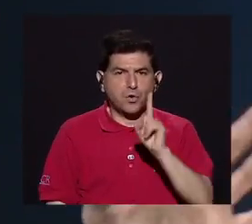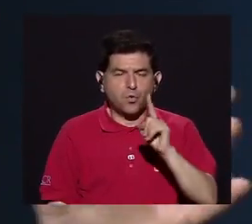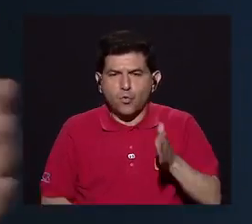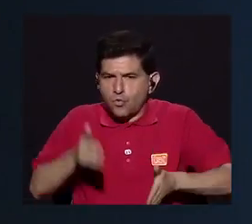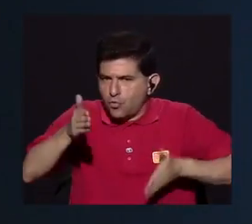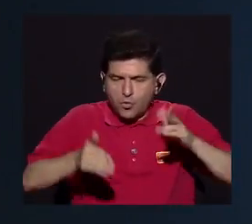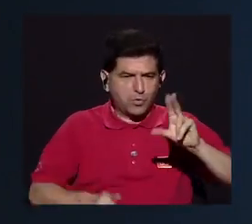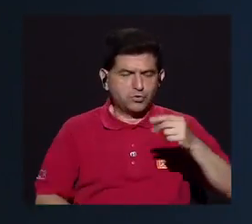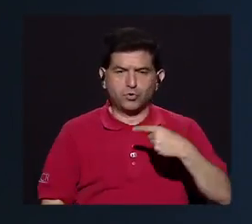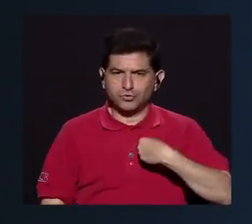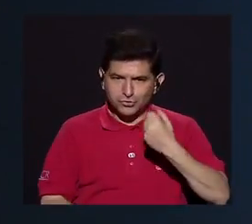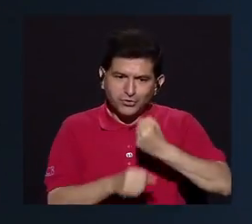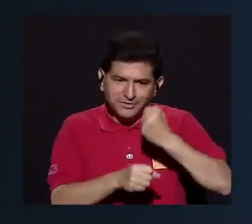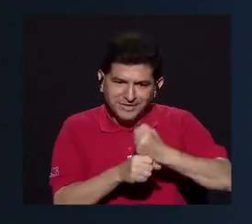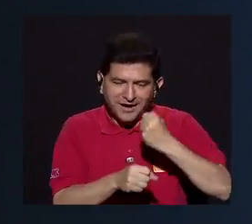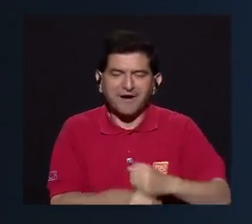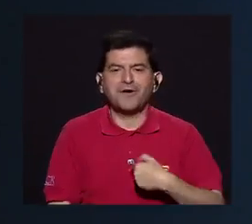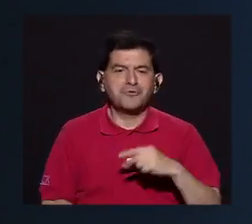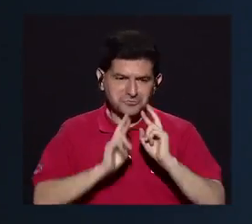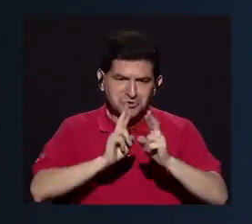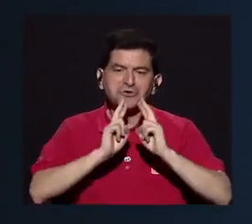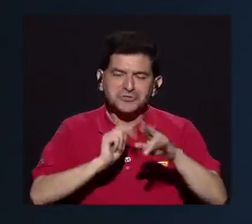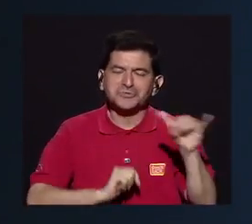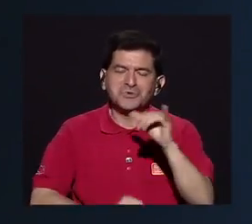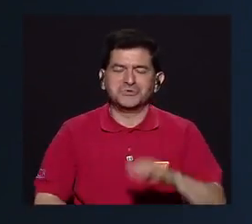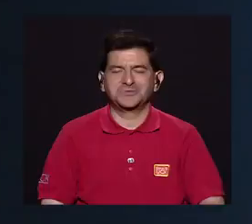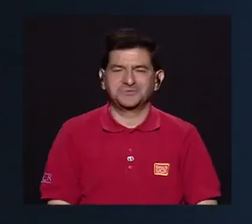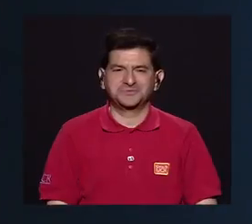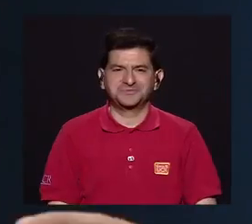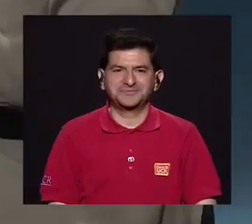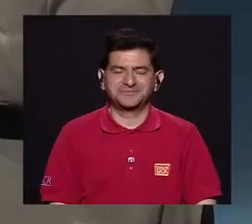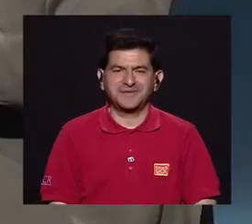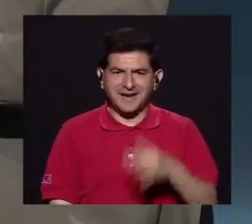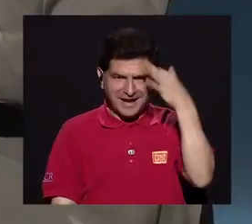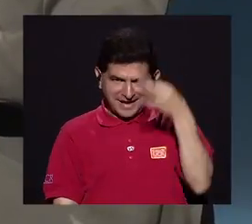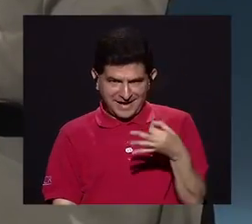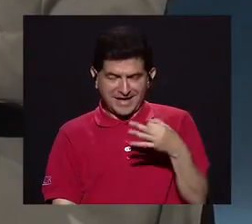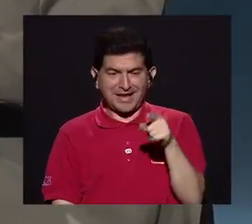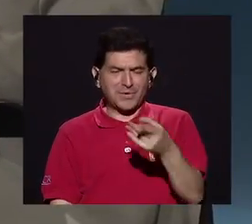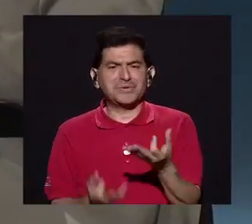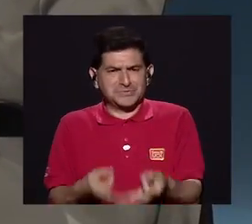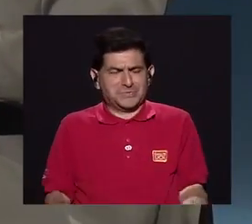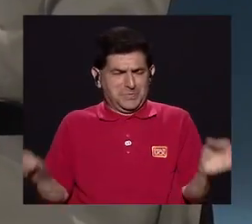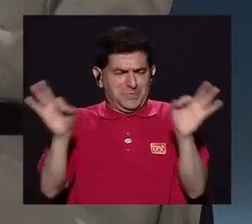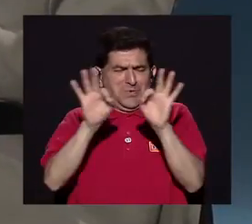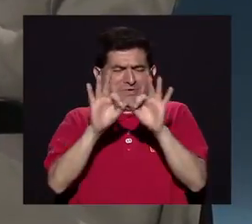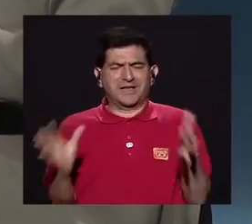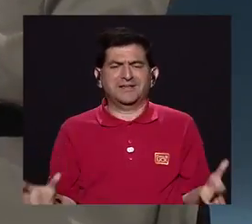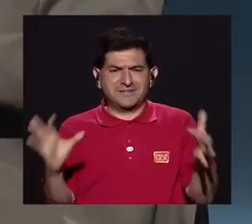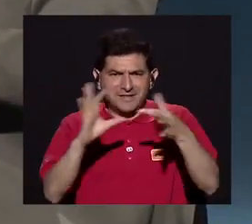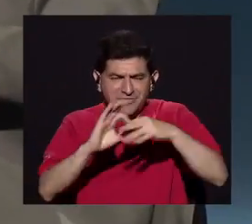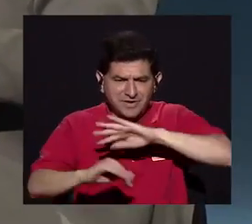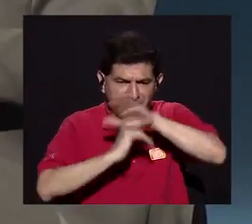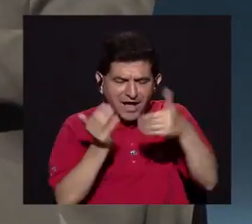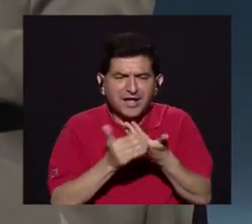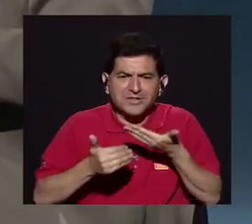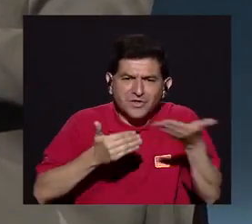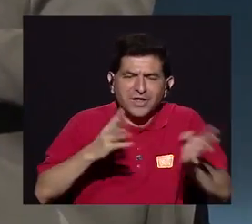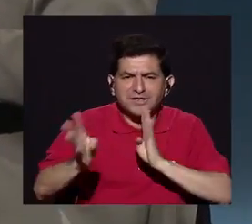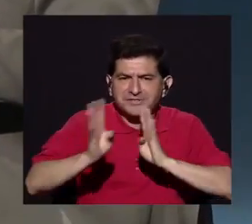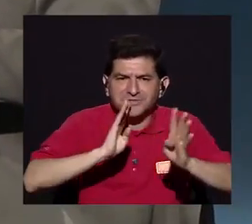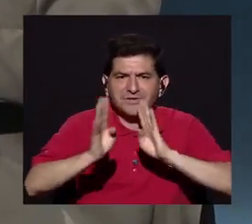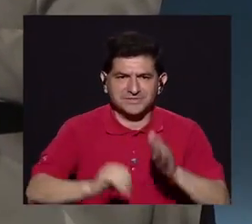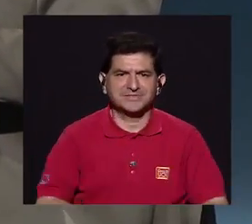robot, yo soy el que está operando siempre, yo contesto y todo. Pues bueno, creo que eso es muy importante a propósito de todos estos elementos que hemos